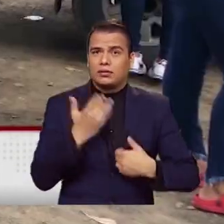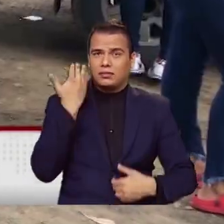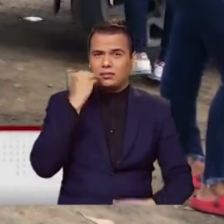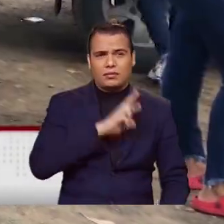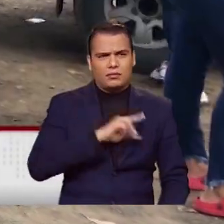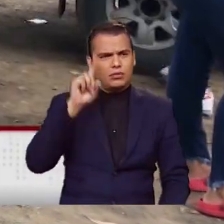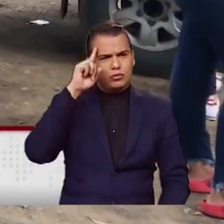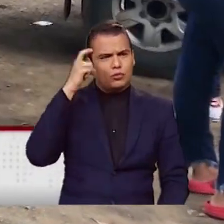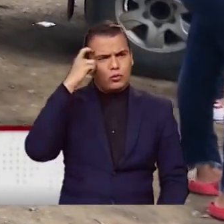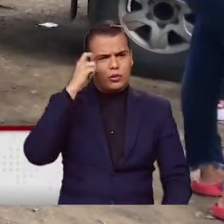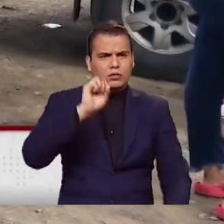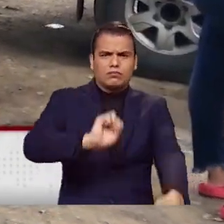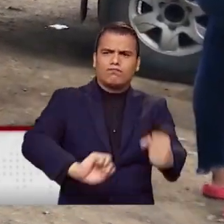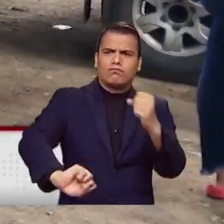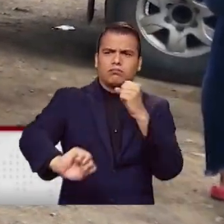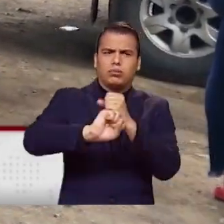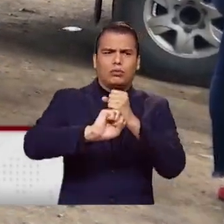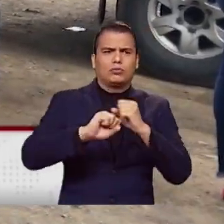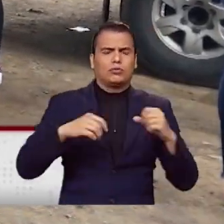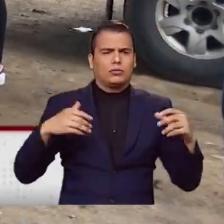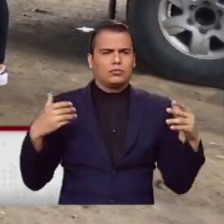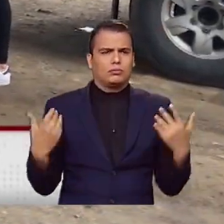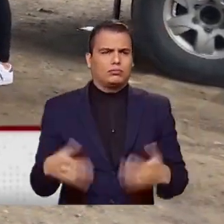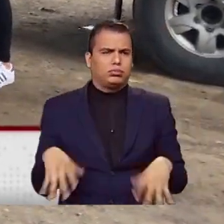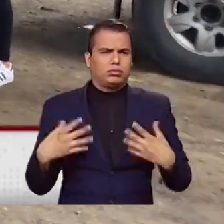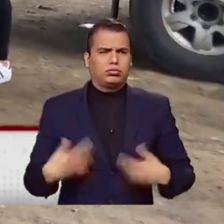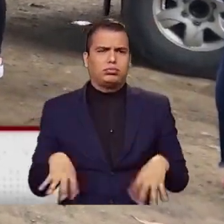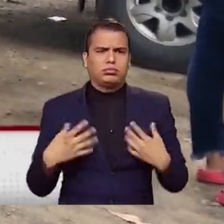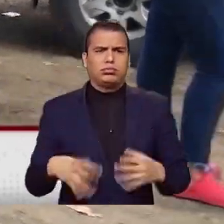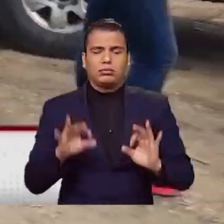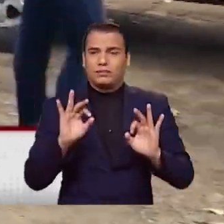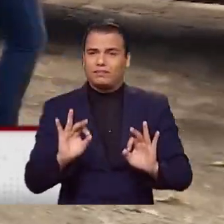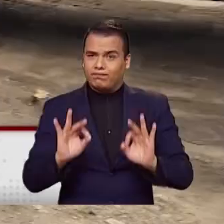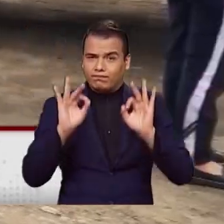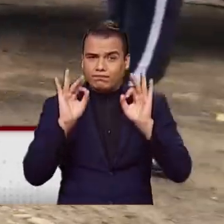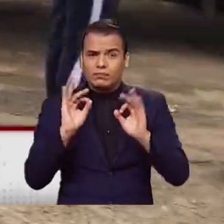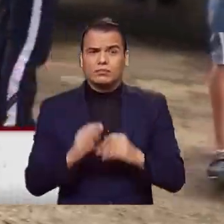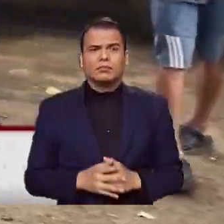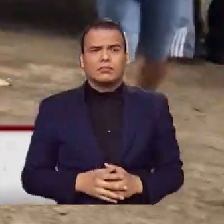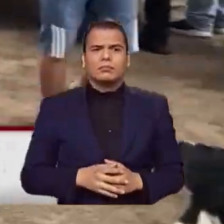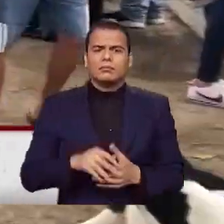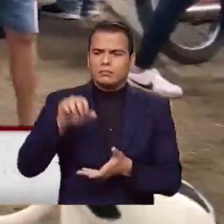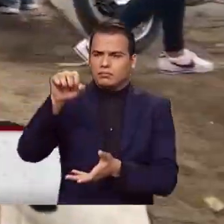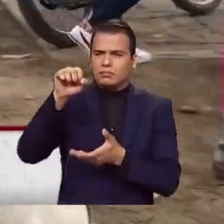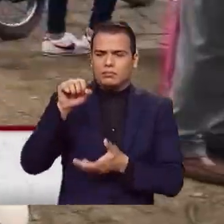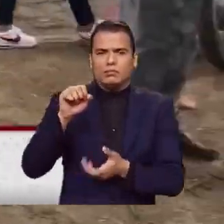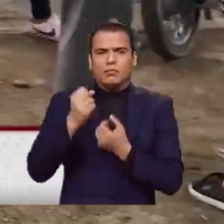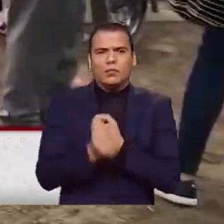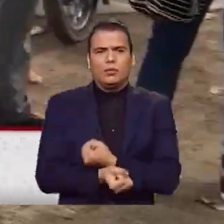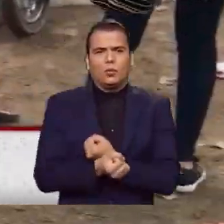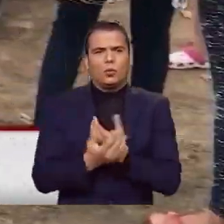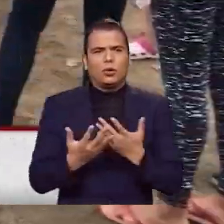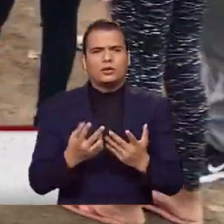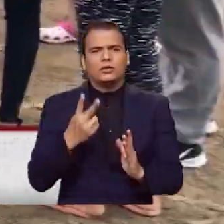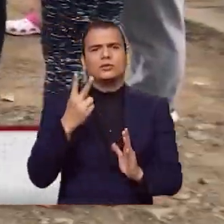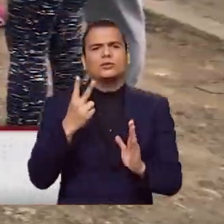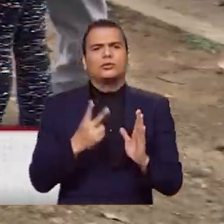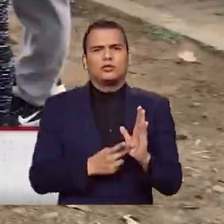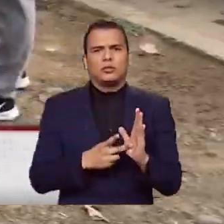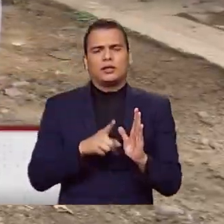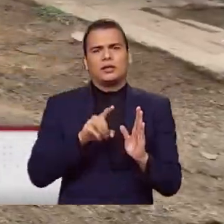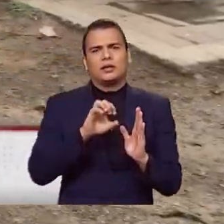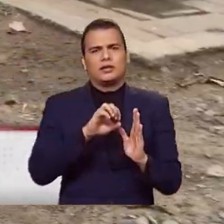ha apoyado de una manera importantísima. Nos asignaron más o menos unos